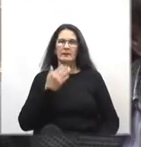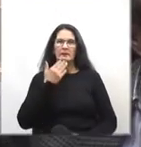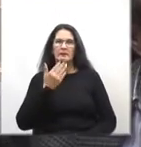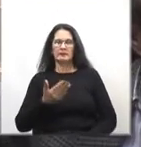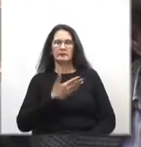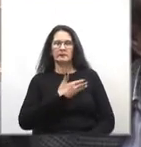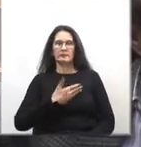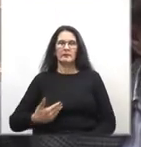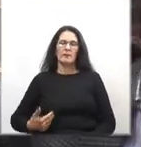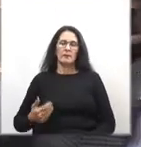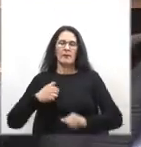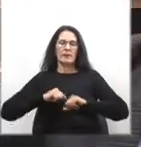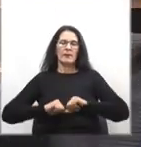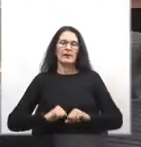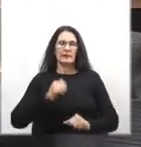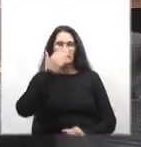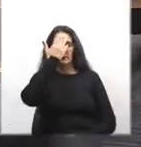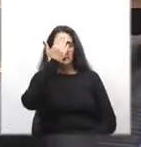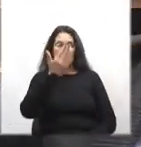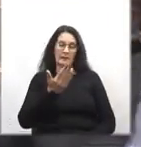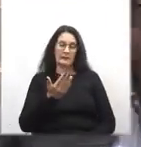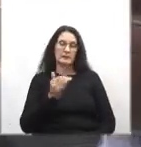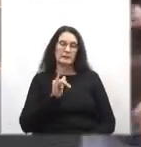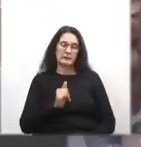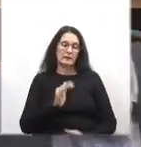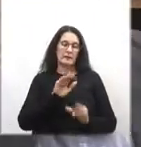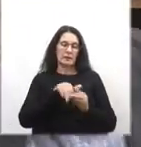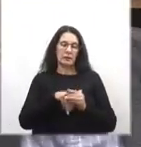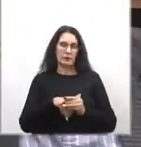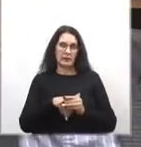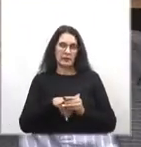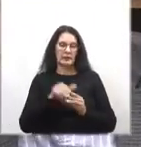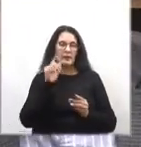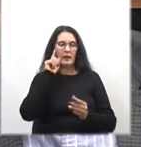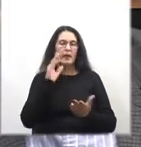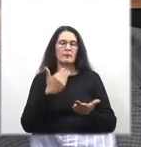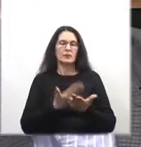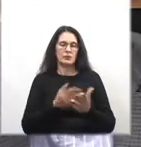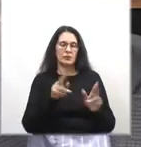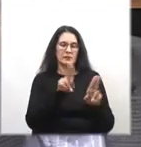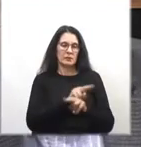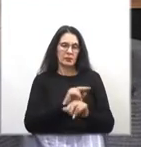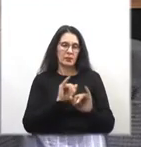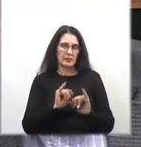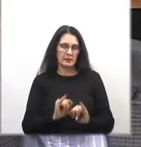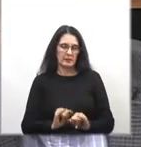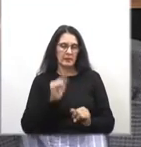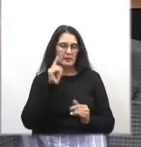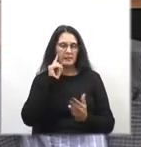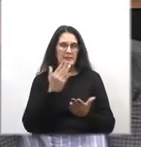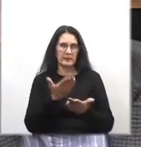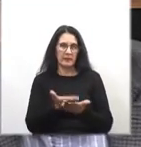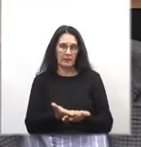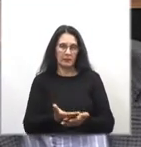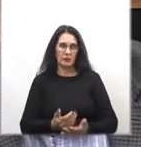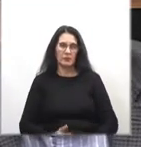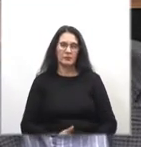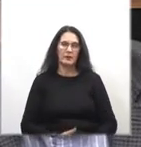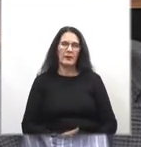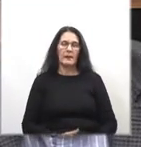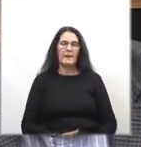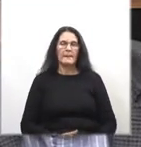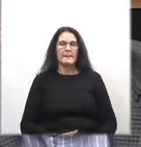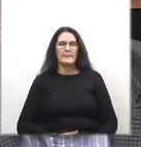La bancada del Frente Amplio obviamente va a votar la moción de censura que presentamos